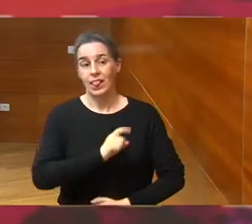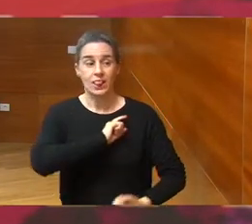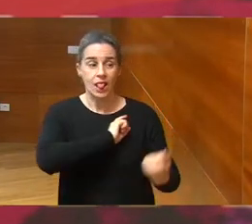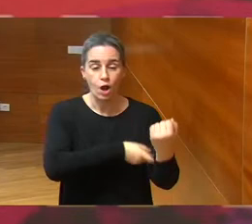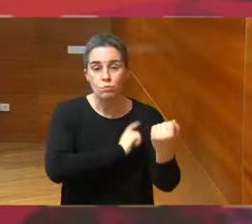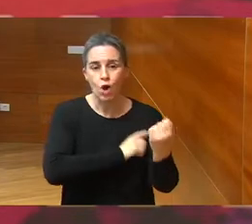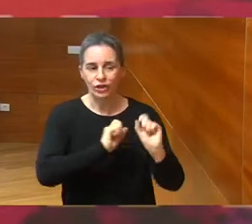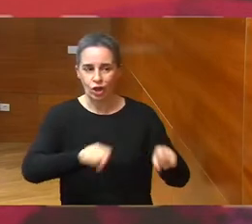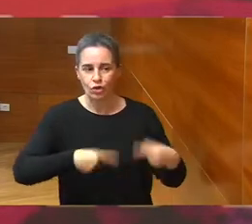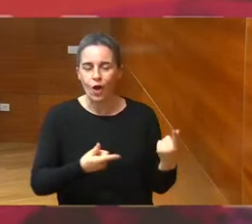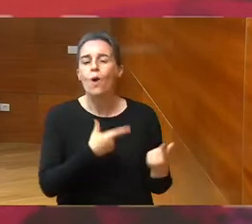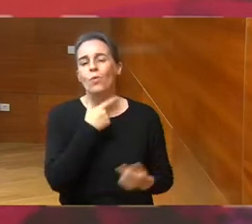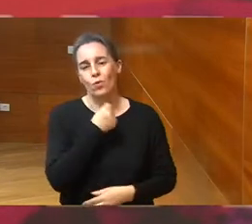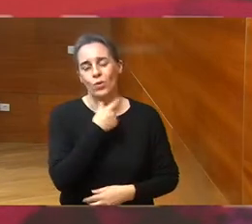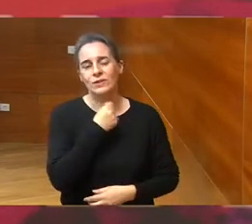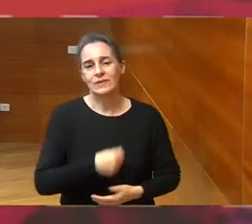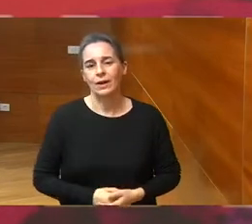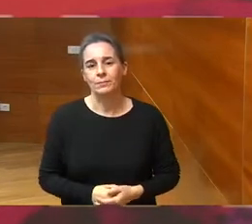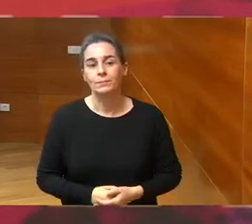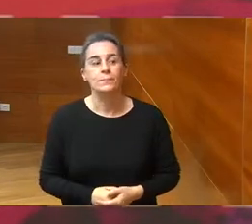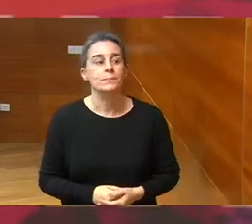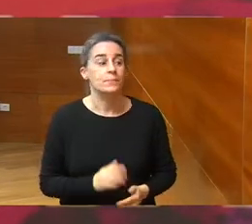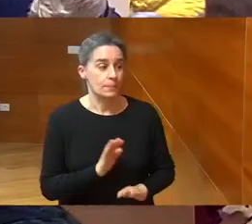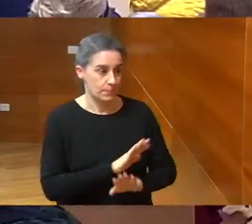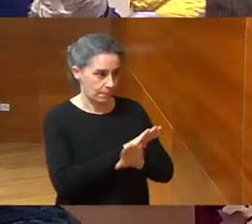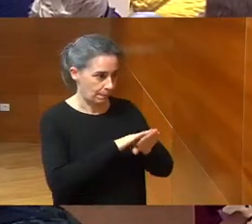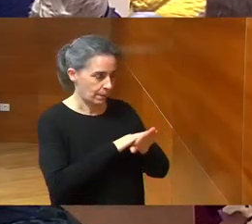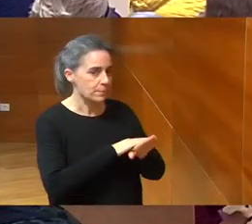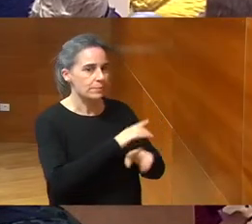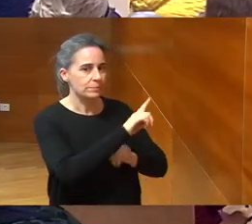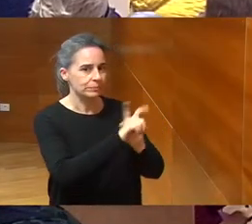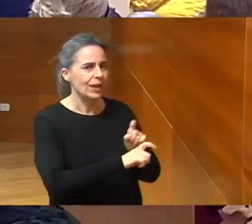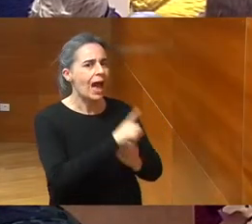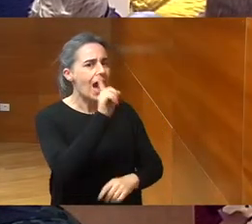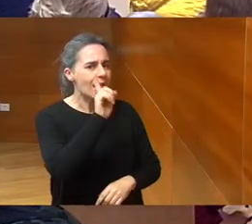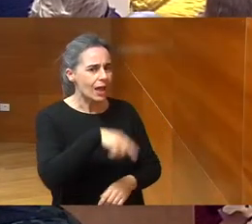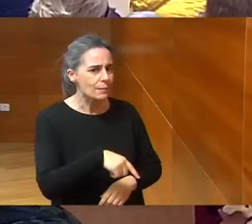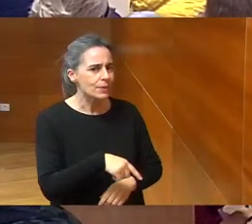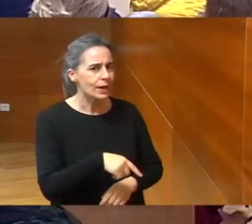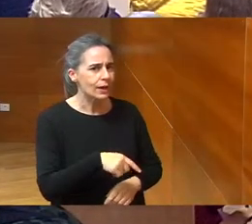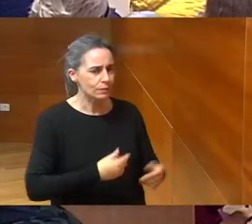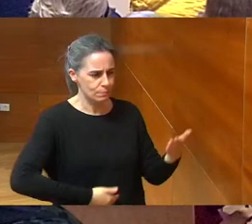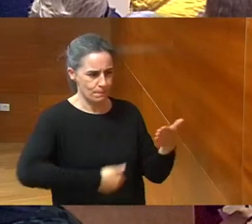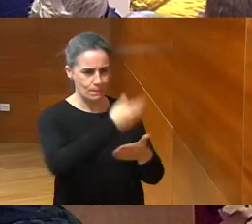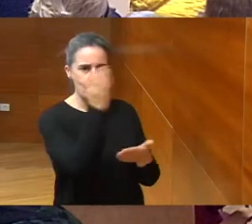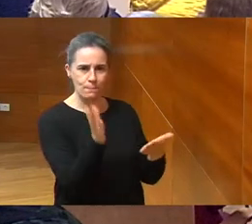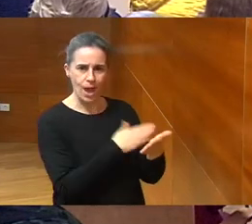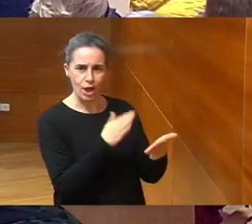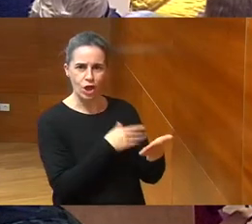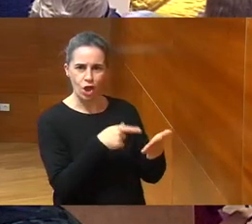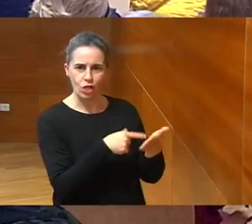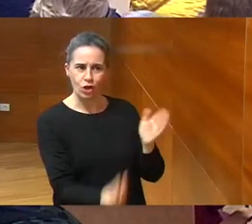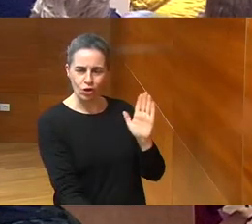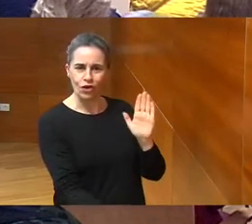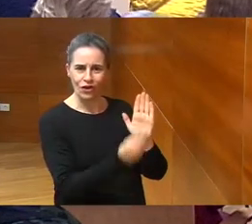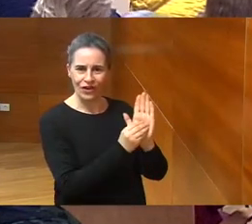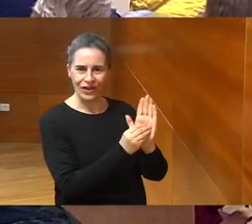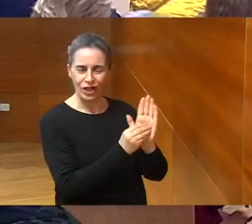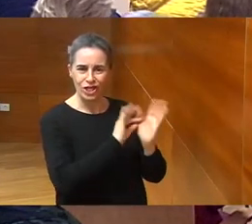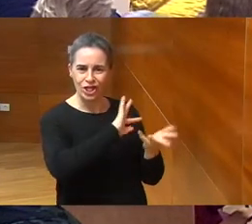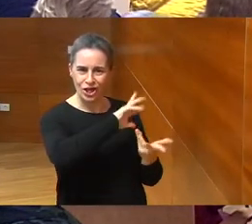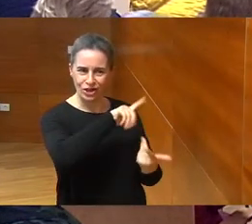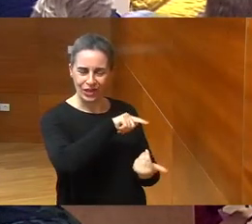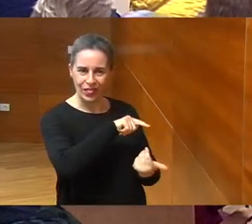y además Disculpa a Mila y desayuno y jornal quiero decir que esto que nos parece pues como muy común